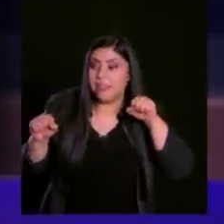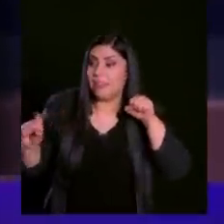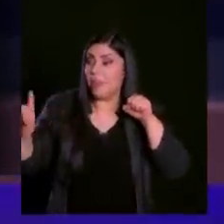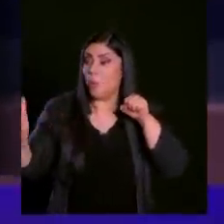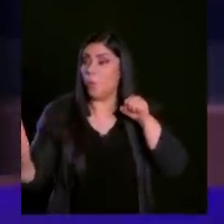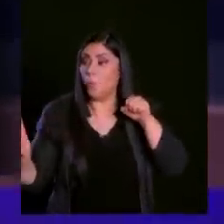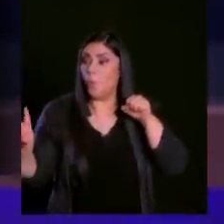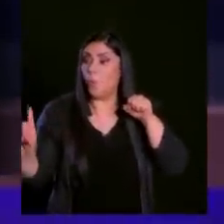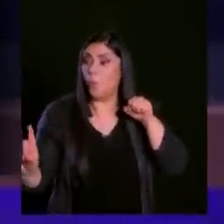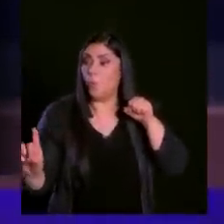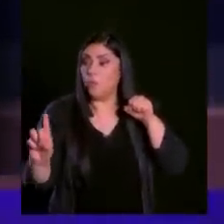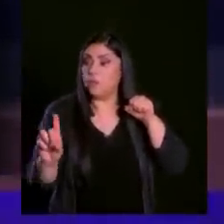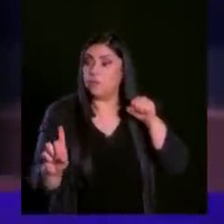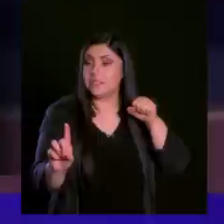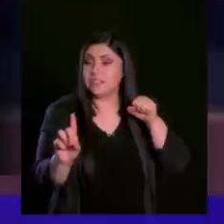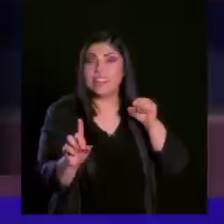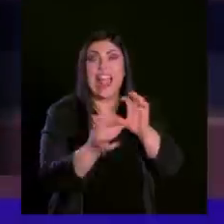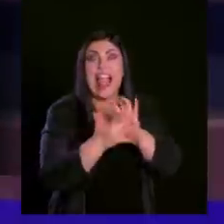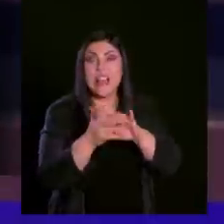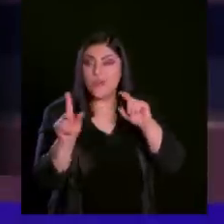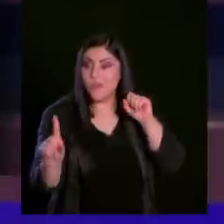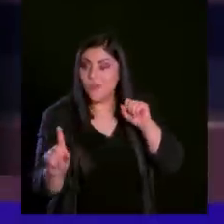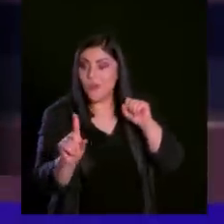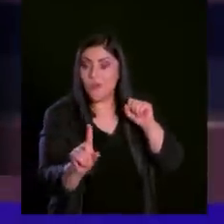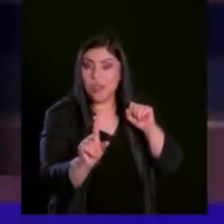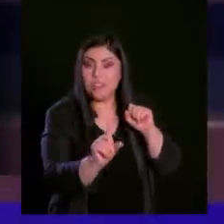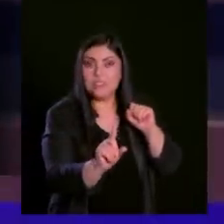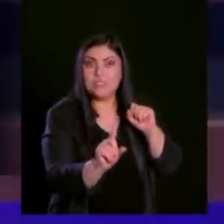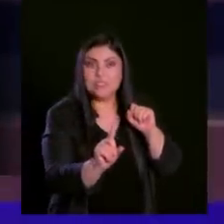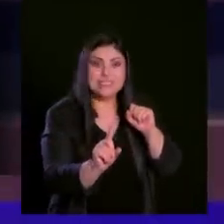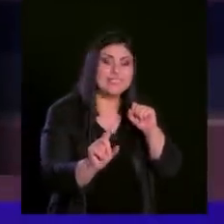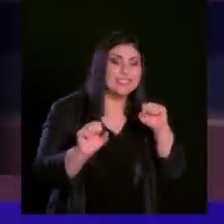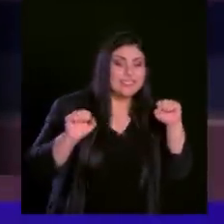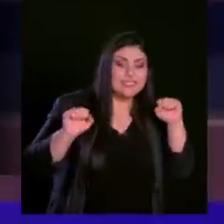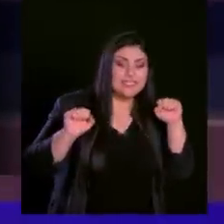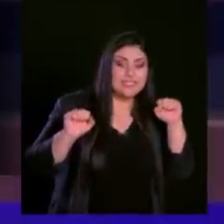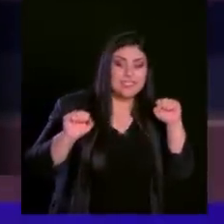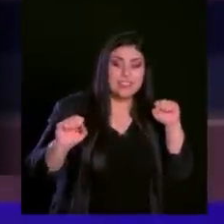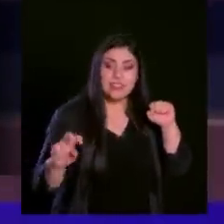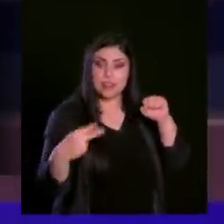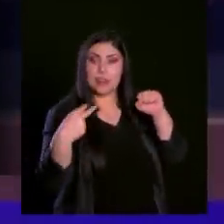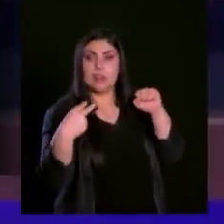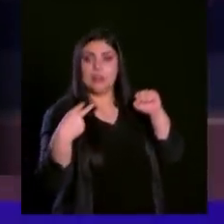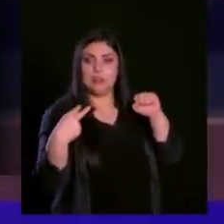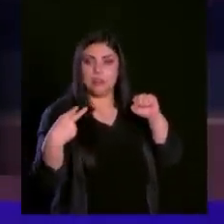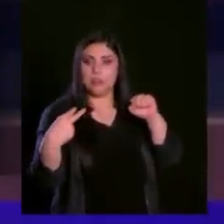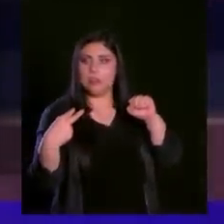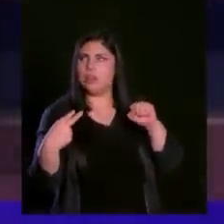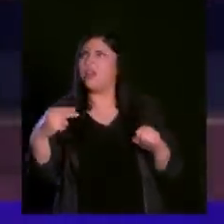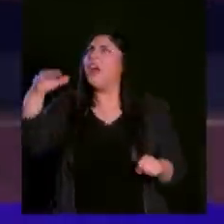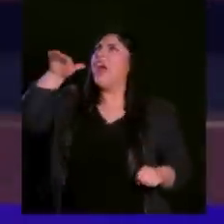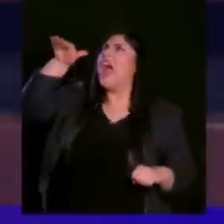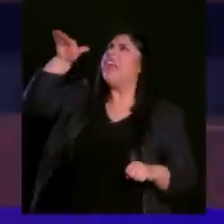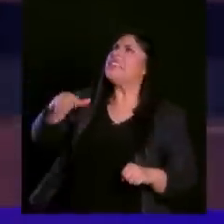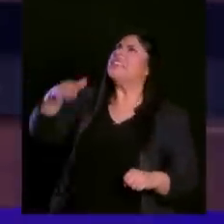gozoso al ver esto todos murmuraban diciendo que había entrado a pasar con un hombre pecador